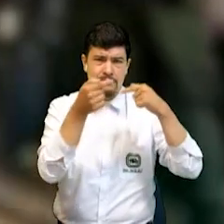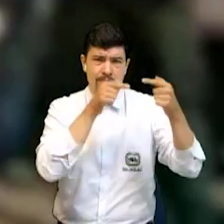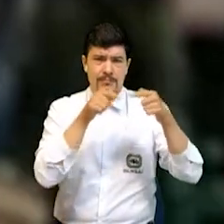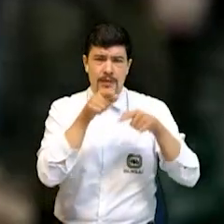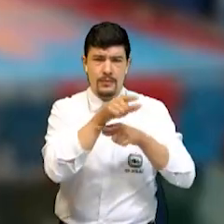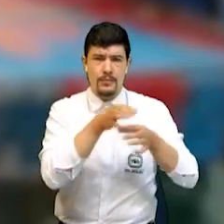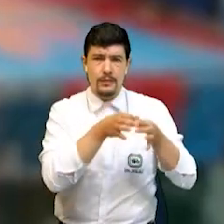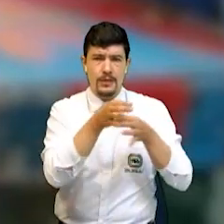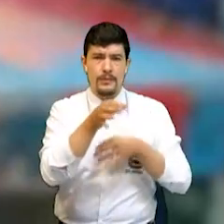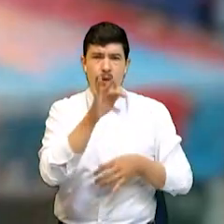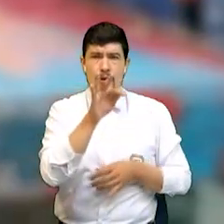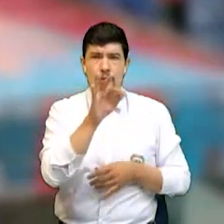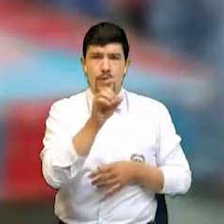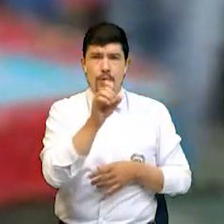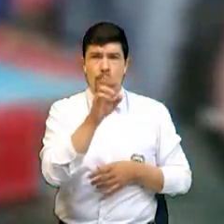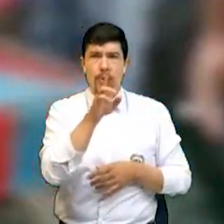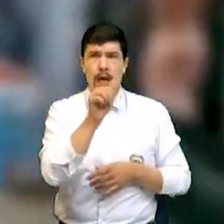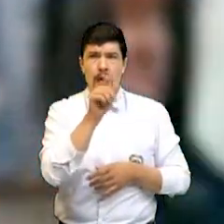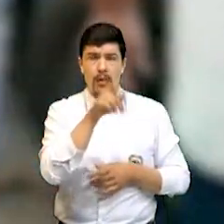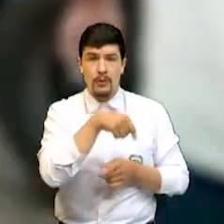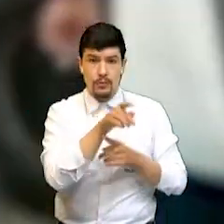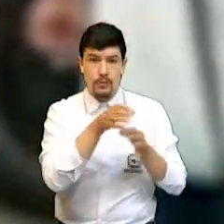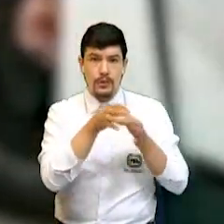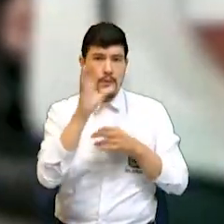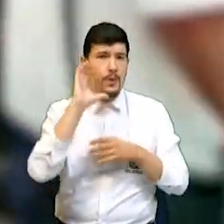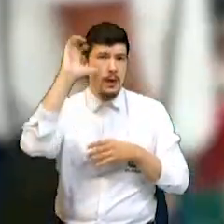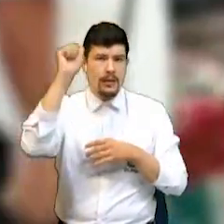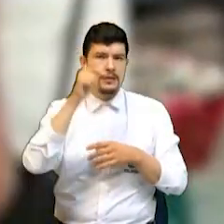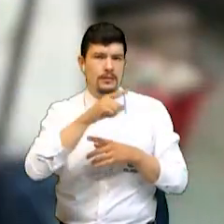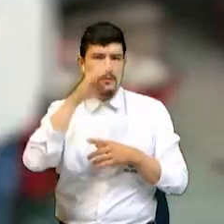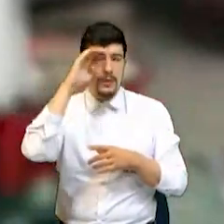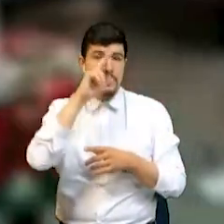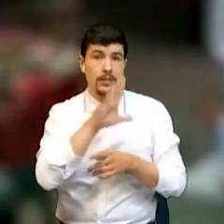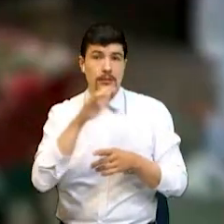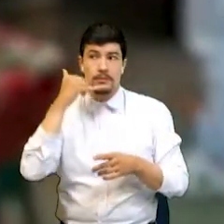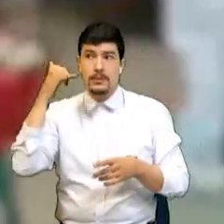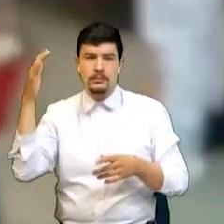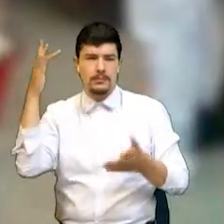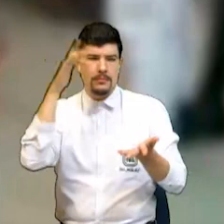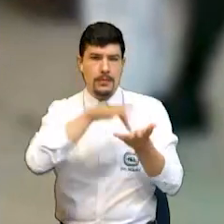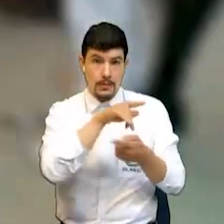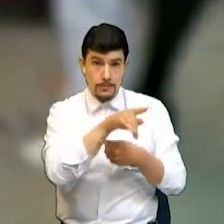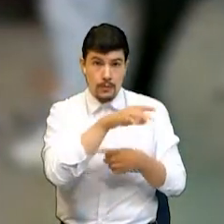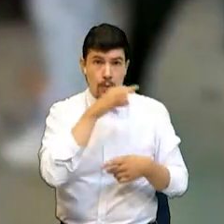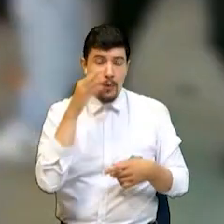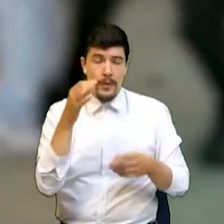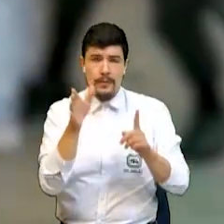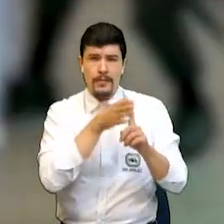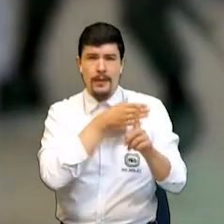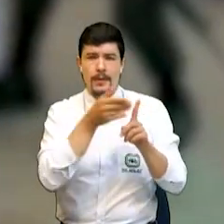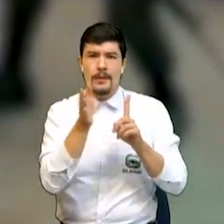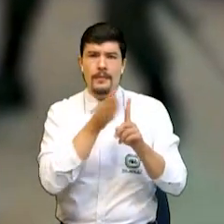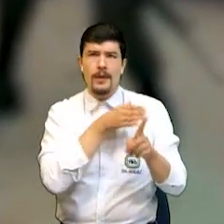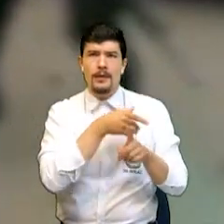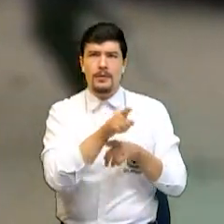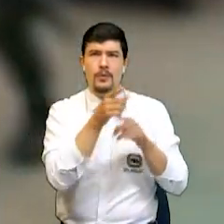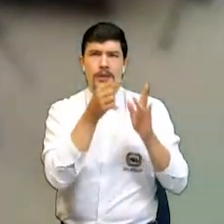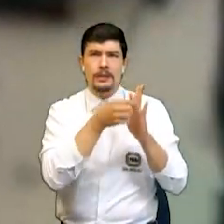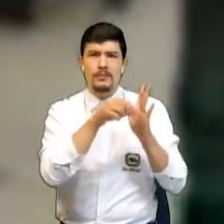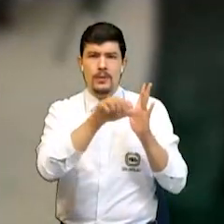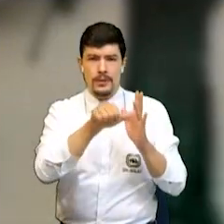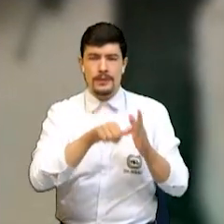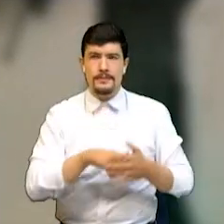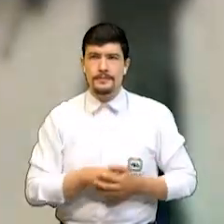sector del dorado del municipio de ocaña a las comunidades hicieron llamado a la policía nacional indicando que un hombre agredía a su compañera sentimental